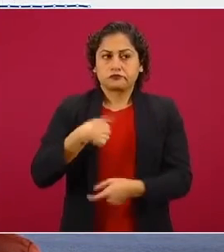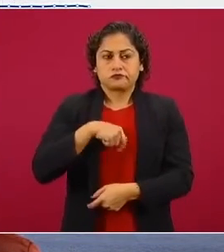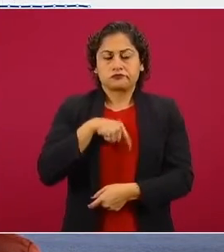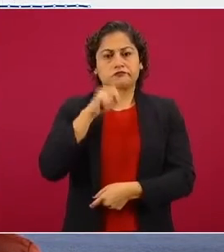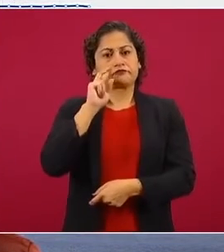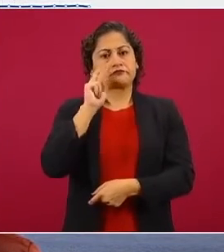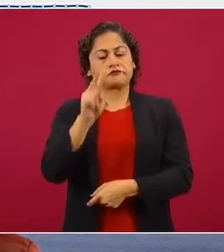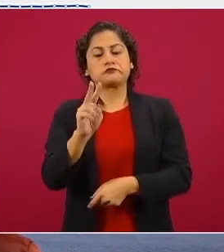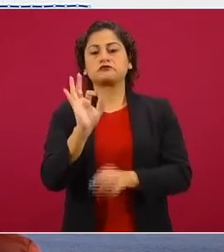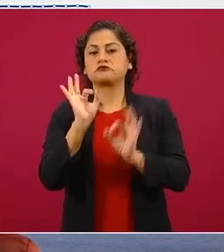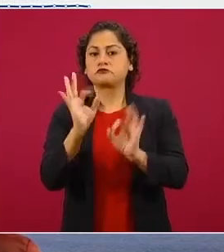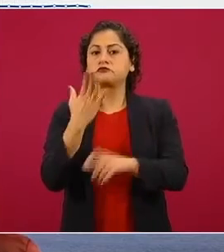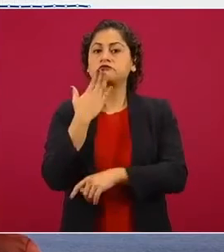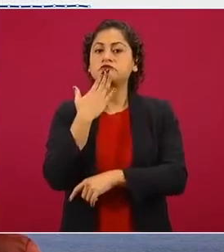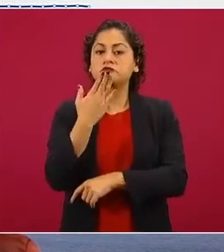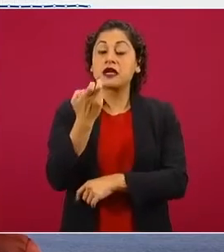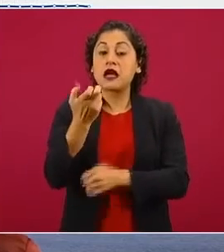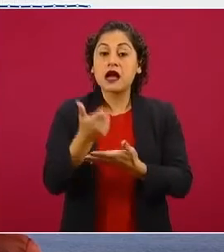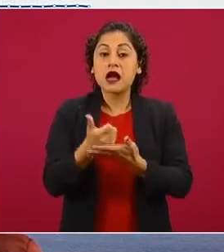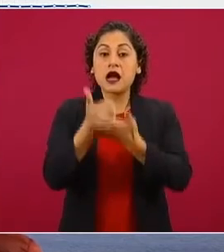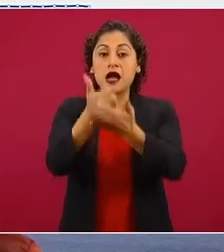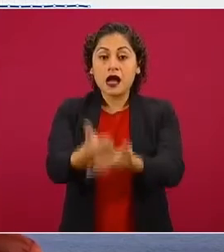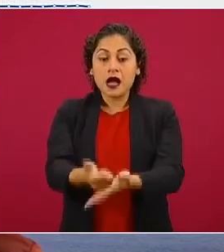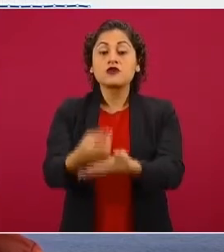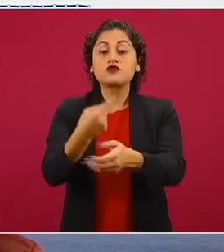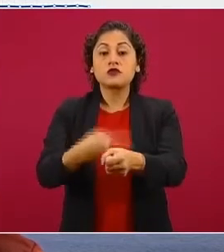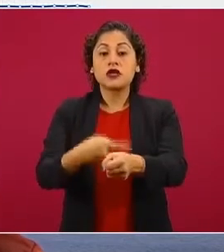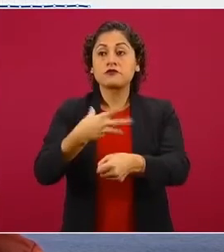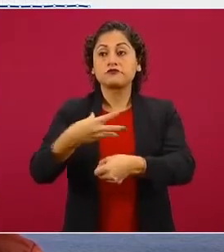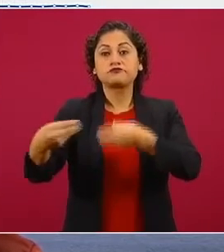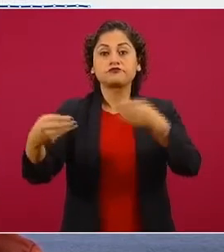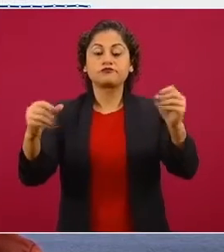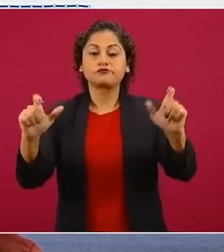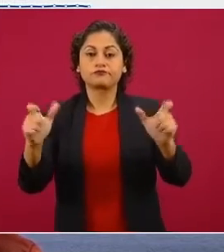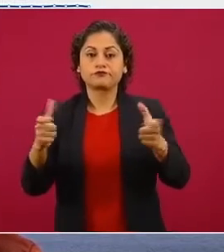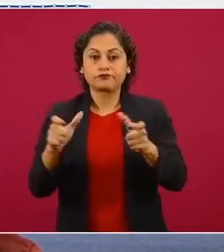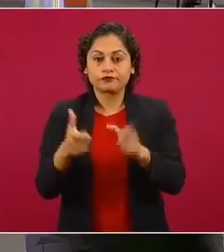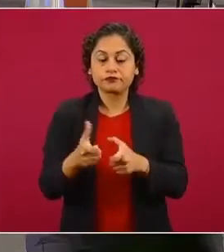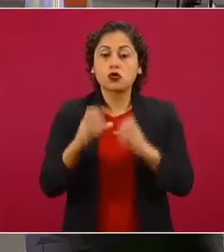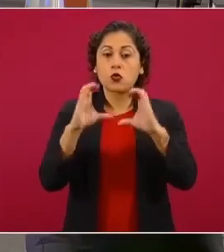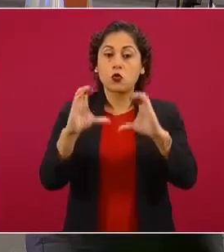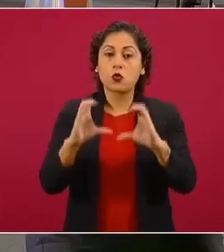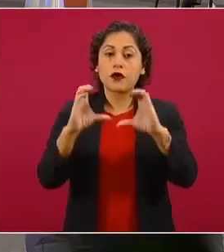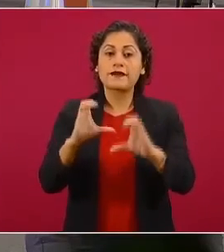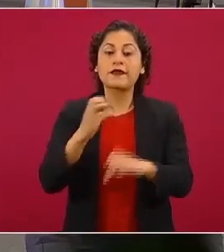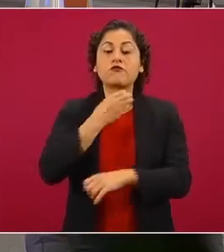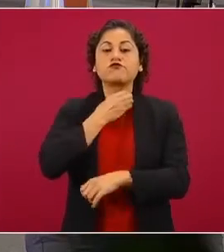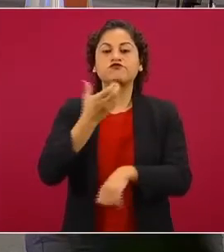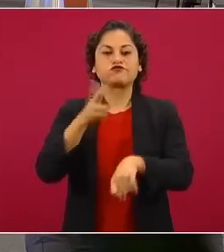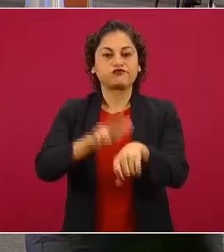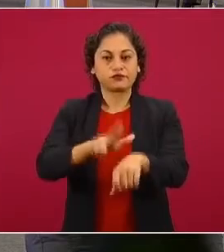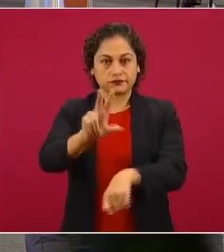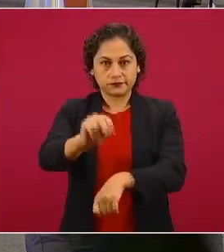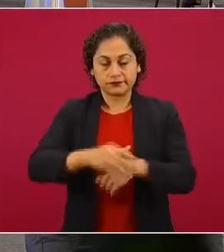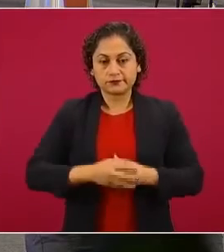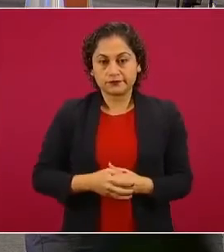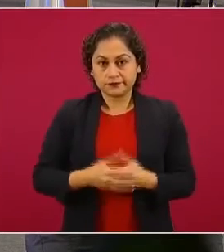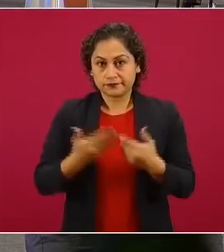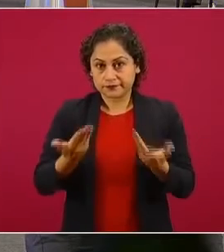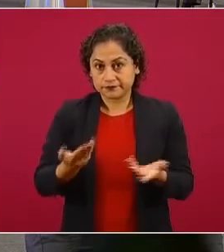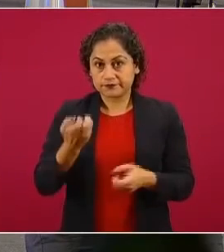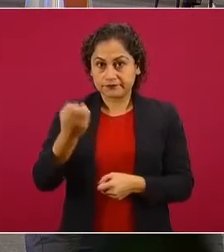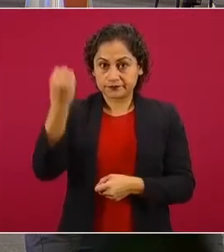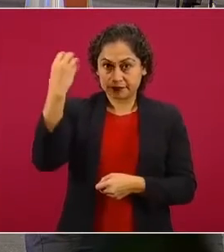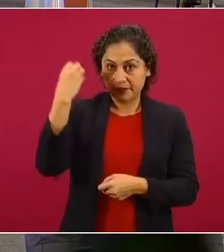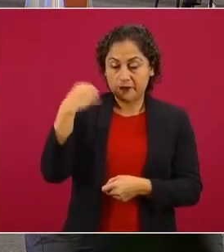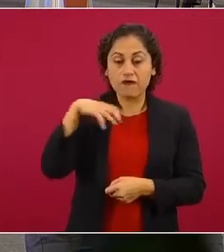que va a ayudar a que se modulen los contagios y no se amenace la ocupación hospitalaria. Están, ya decíamos, en semáforo